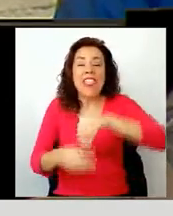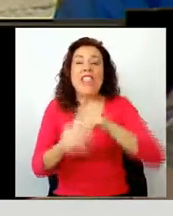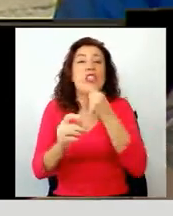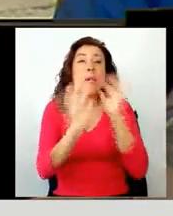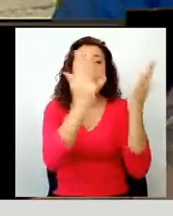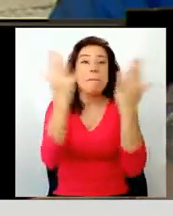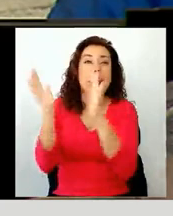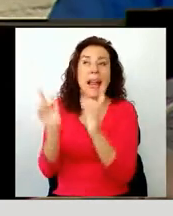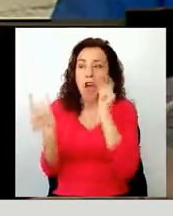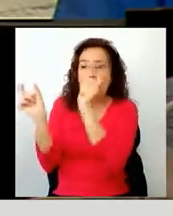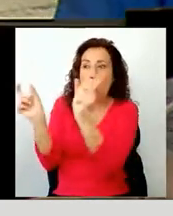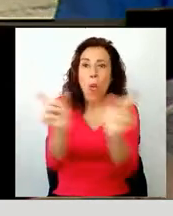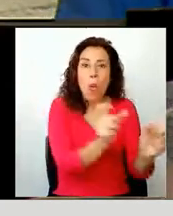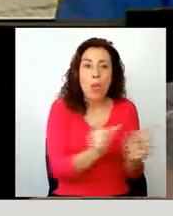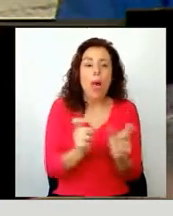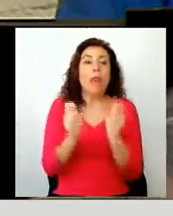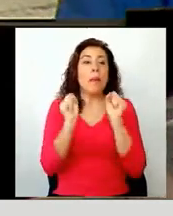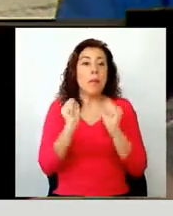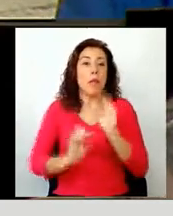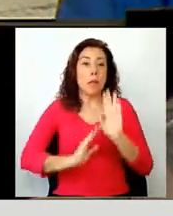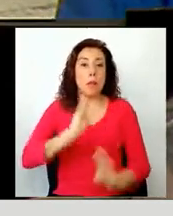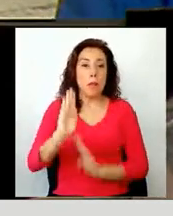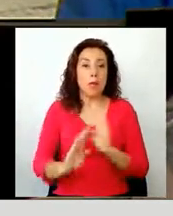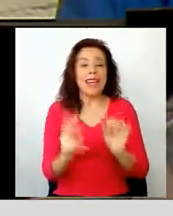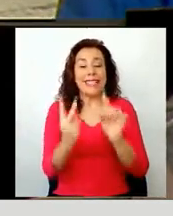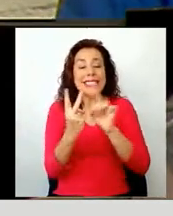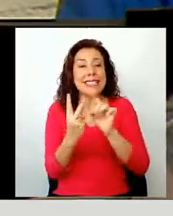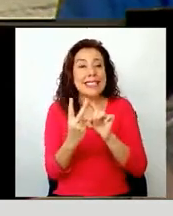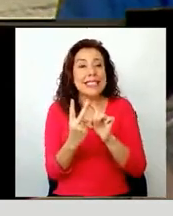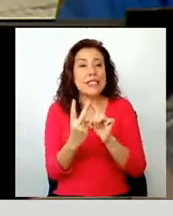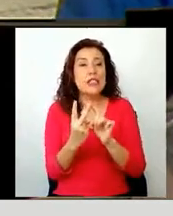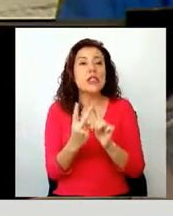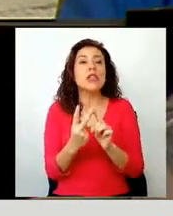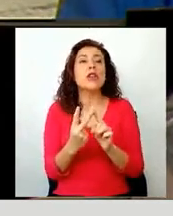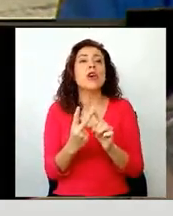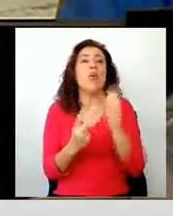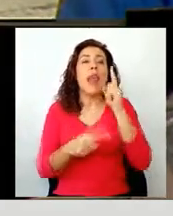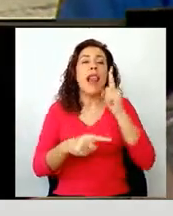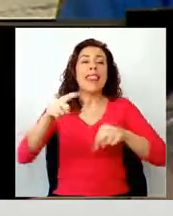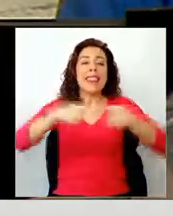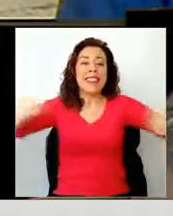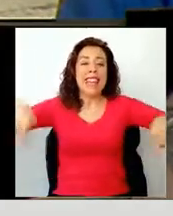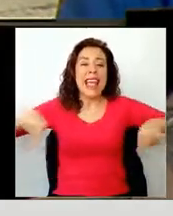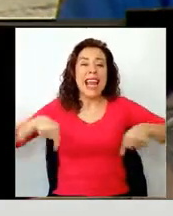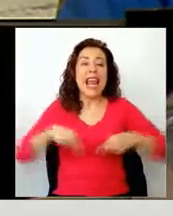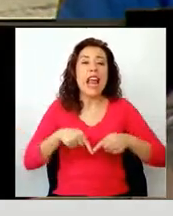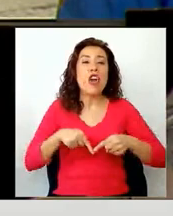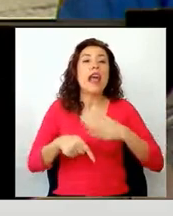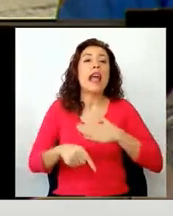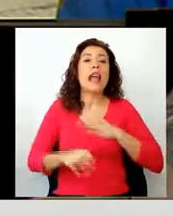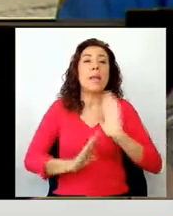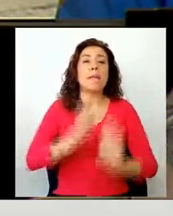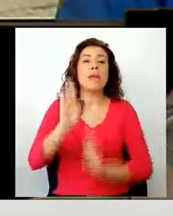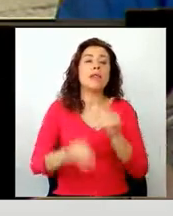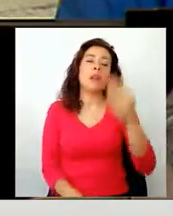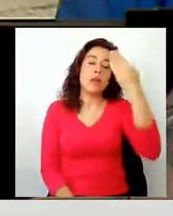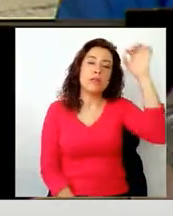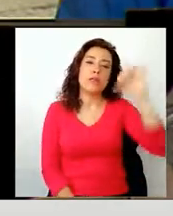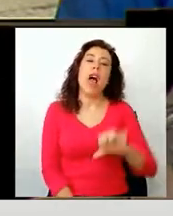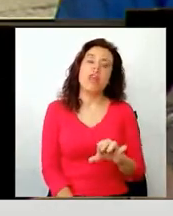verdaderamente proteger y lo segundo Cuál es la superficie que se va a proteger ahí no fue mal presidente